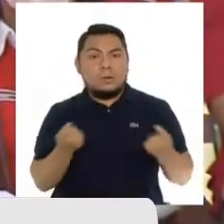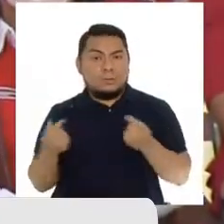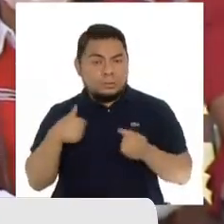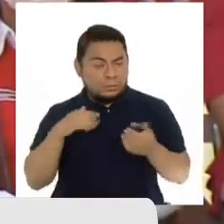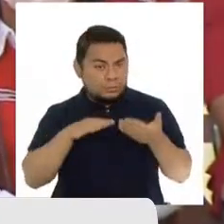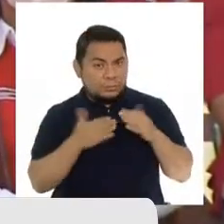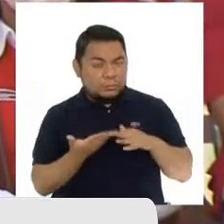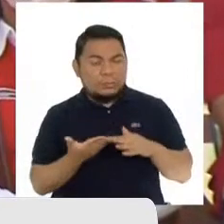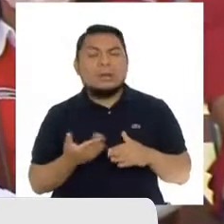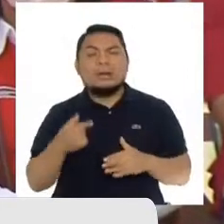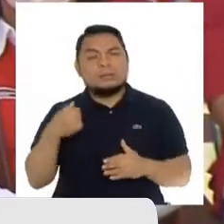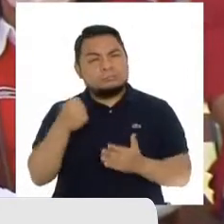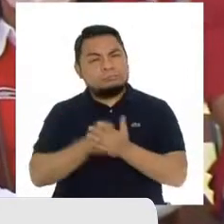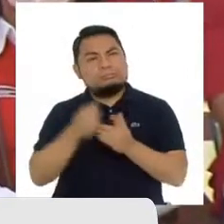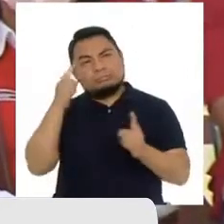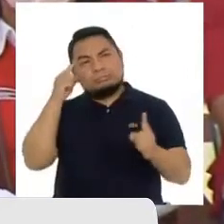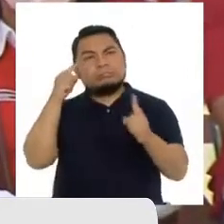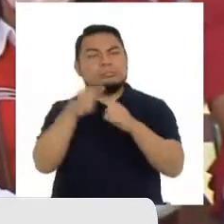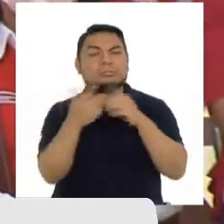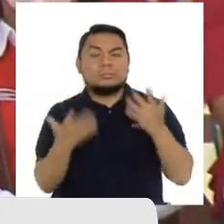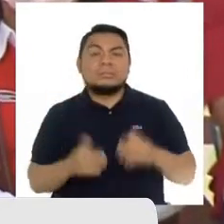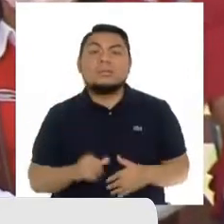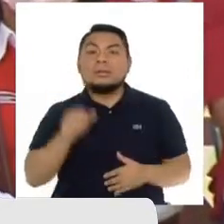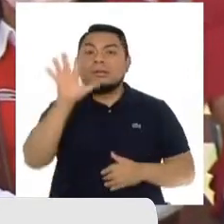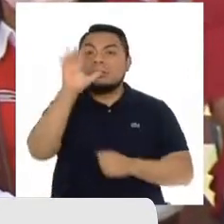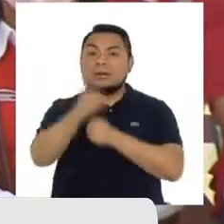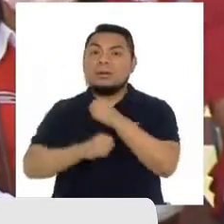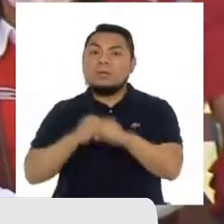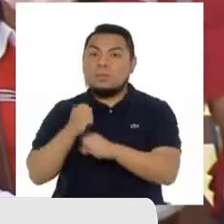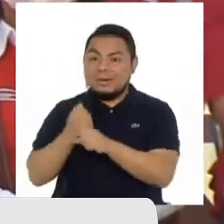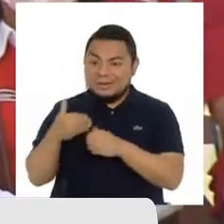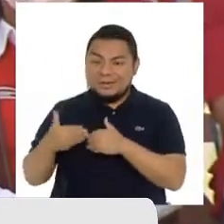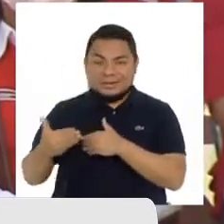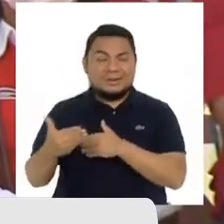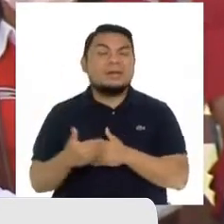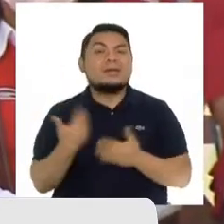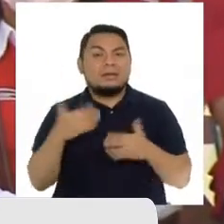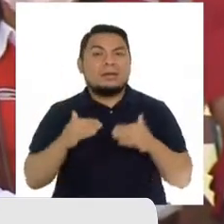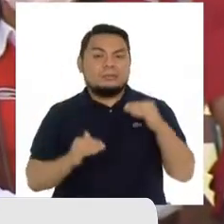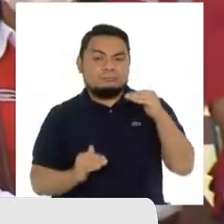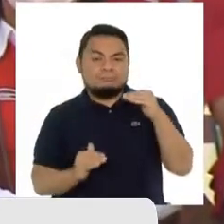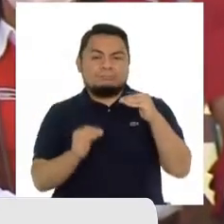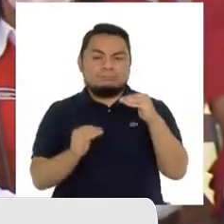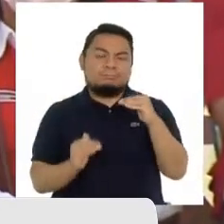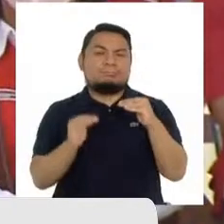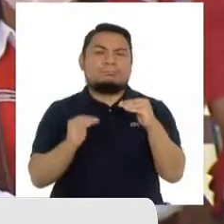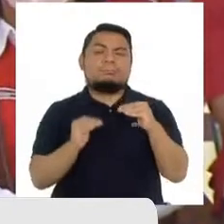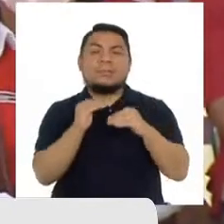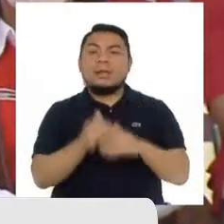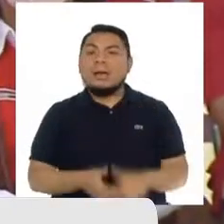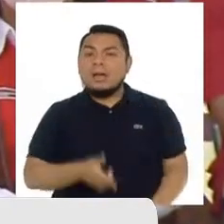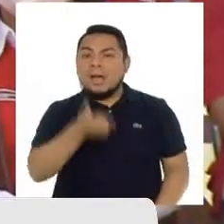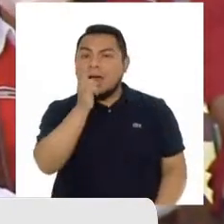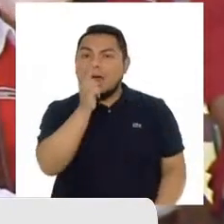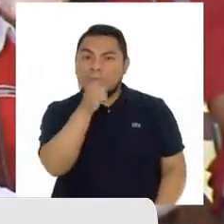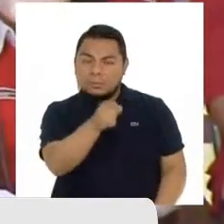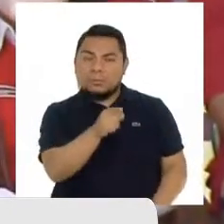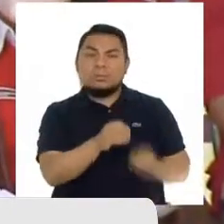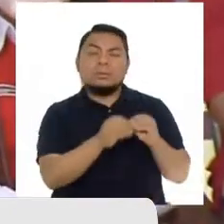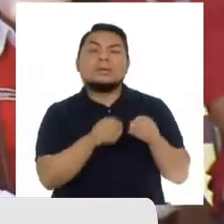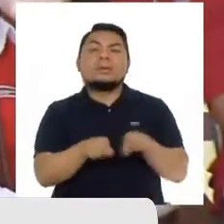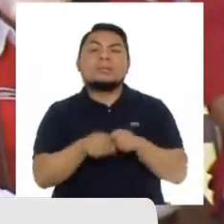tiene como meta que en los cinco años cerraremos las brechas de agua e